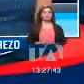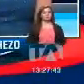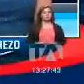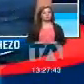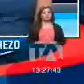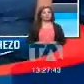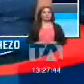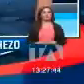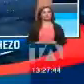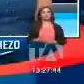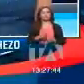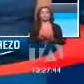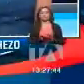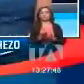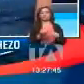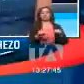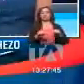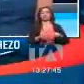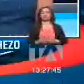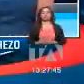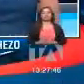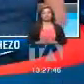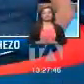ha marcado sus primeras semanas de gestión.